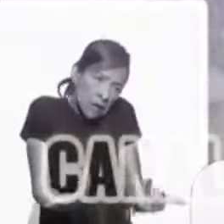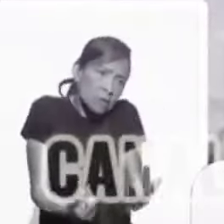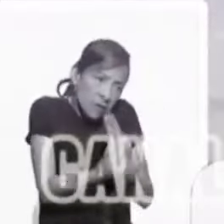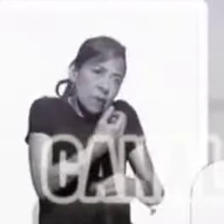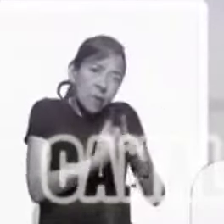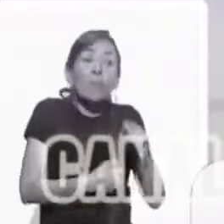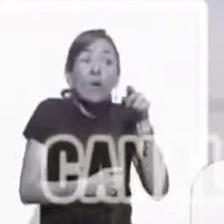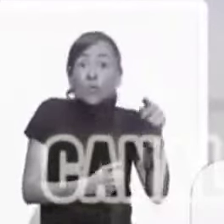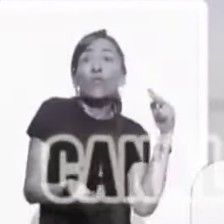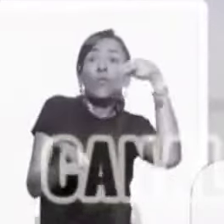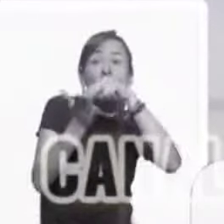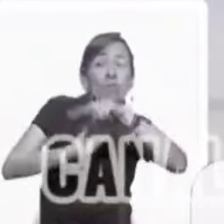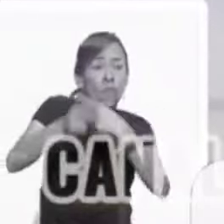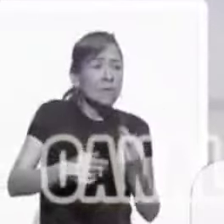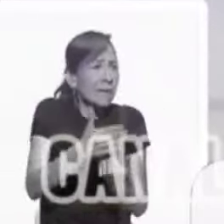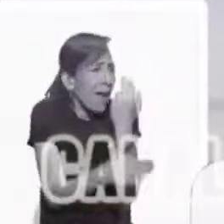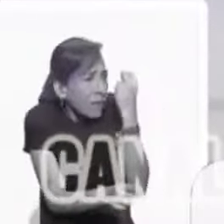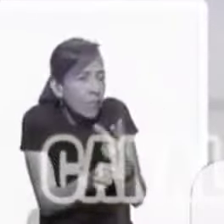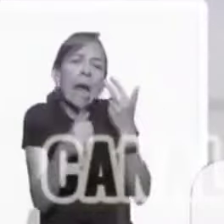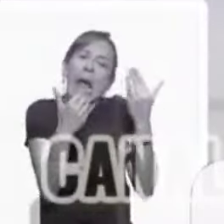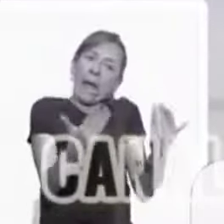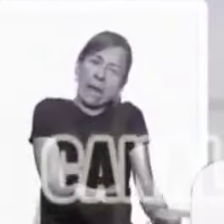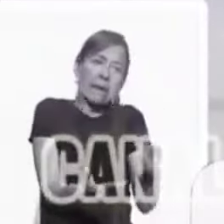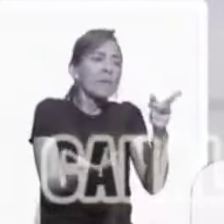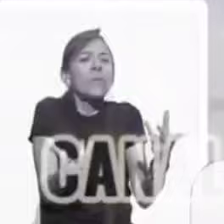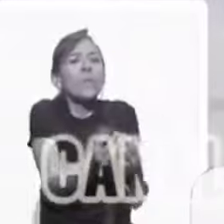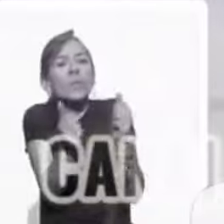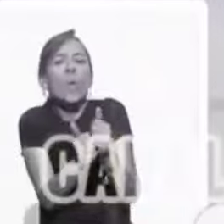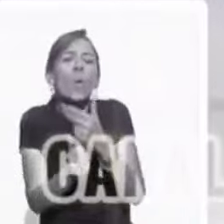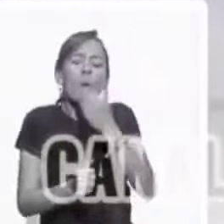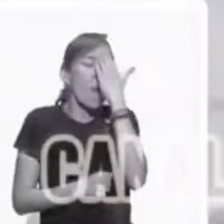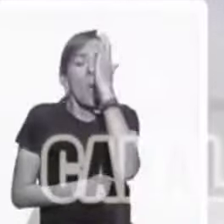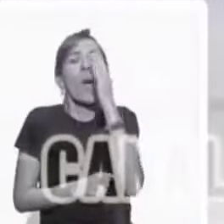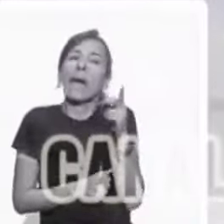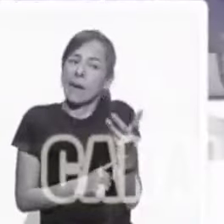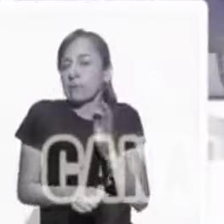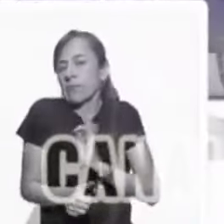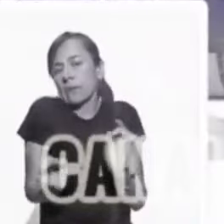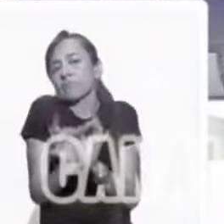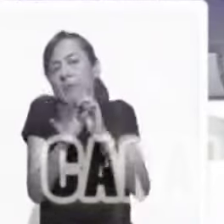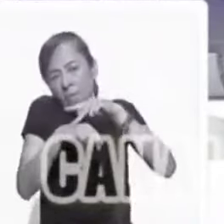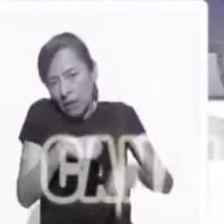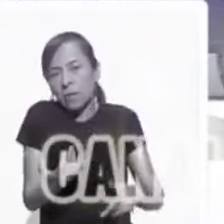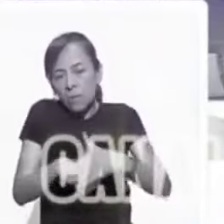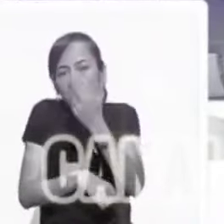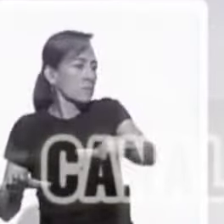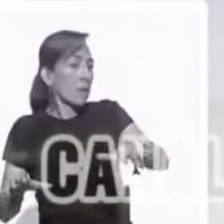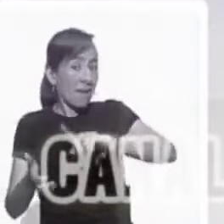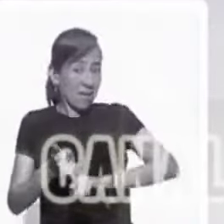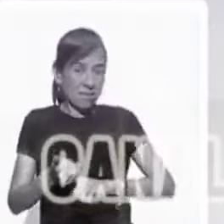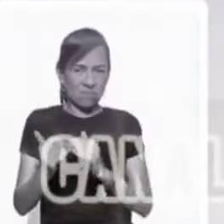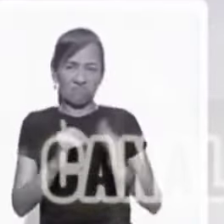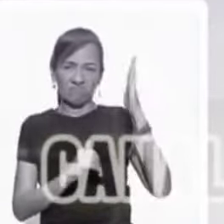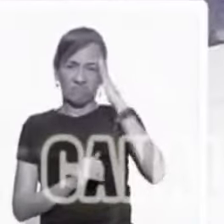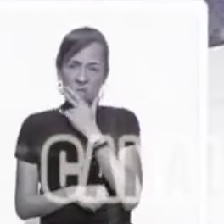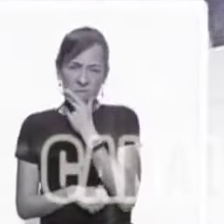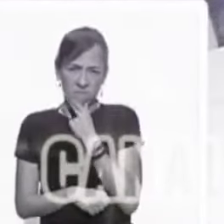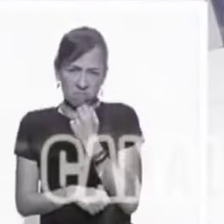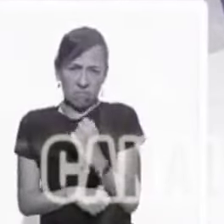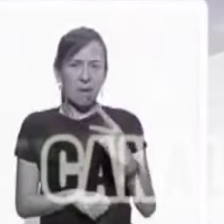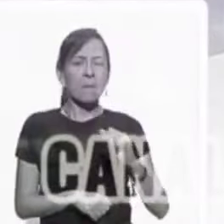madrugada a este sitio o si te fuiste con un hombre desconocido te arriesgabas a que te pasase no que ese hombre te violas te agrede sexualmente pienso ahora